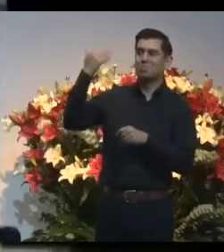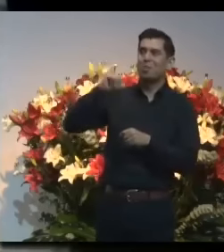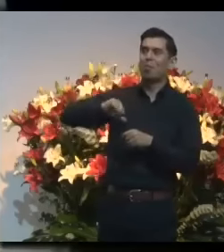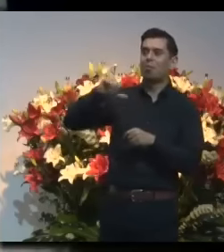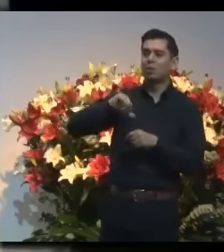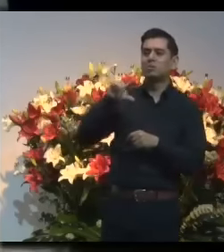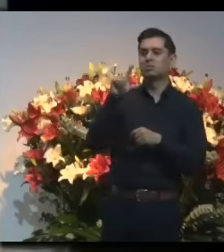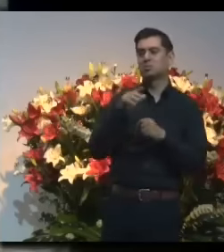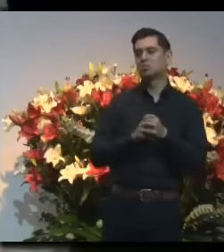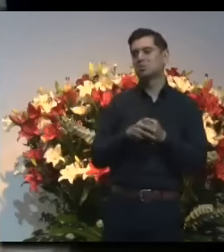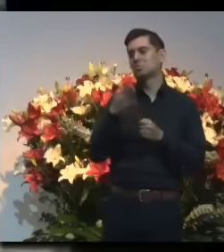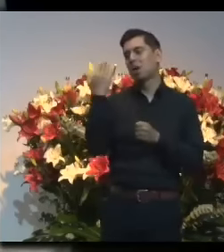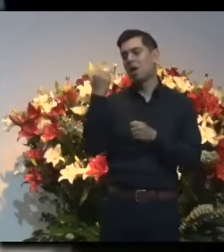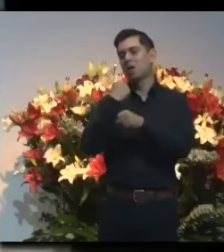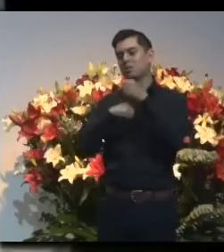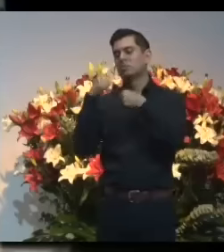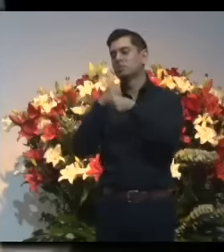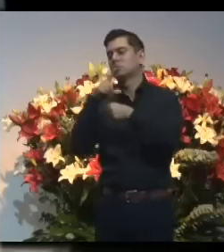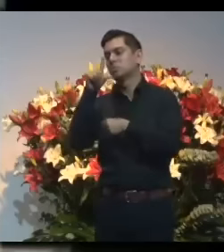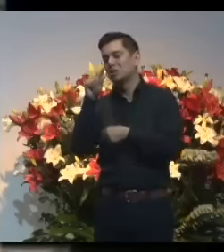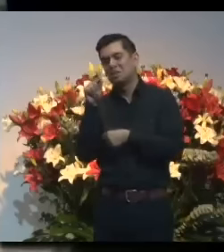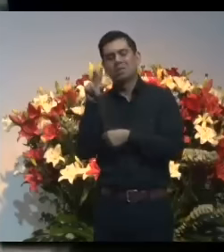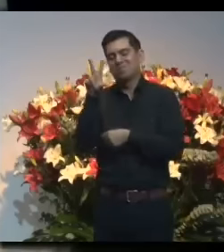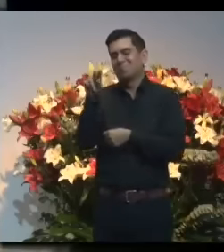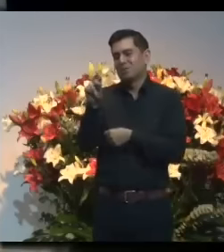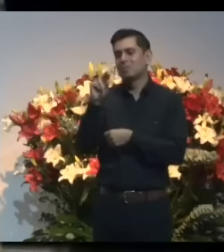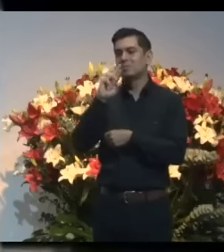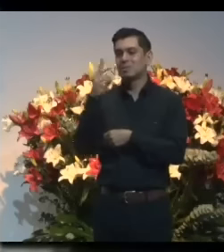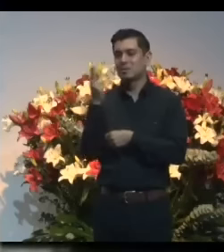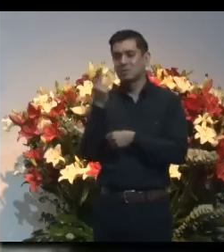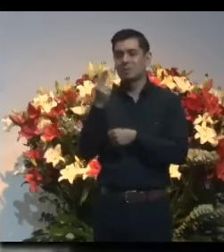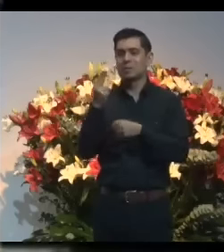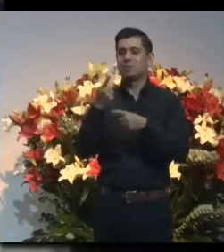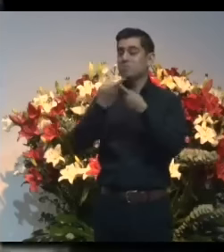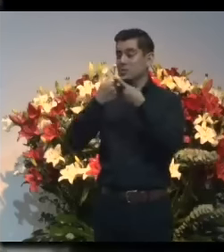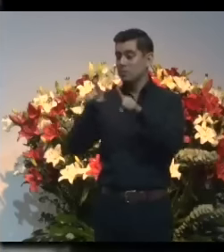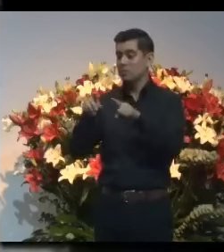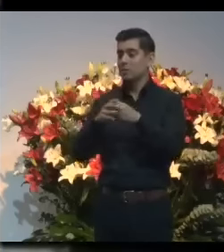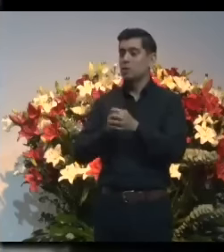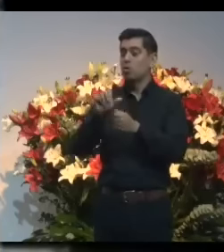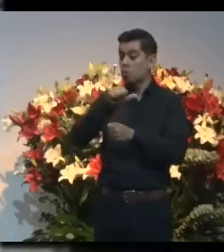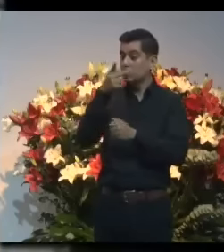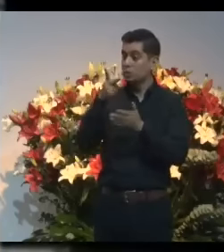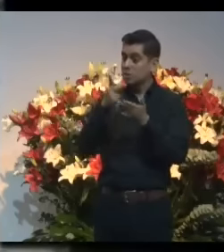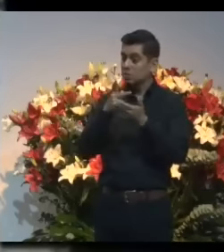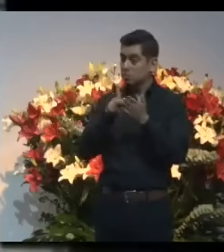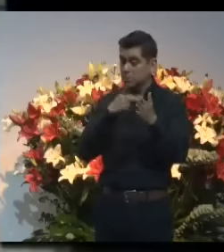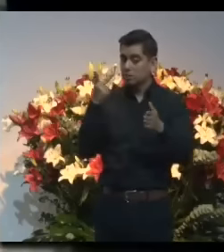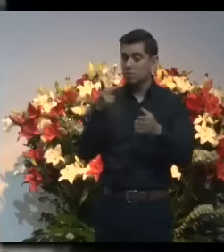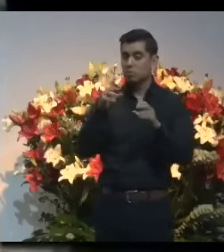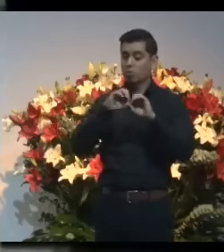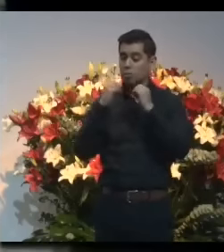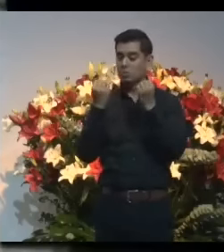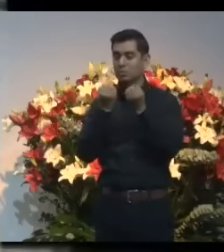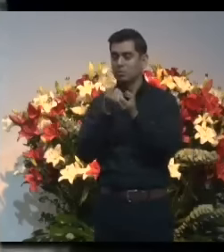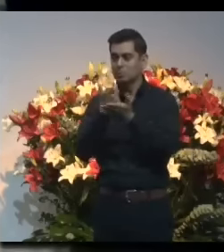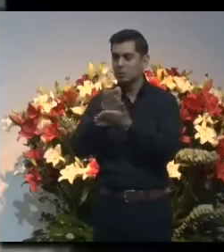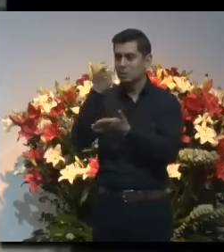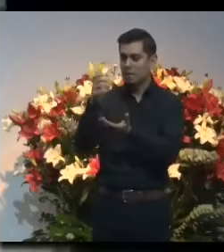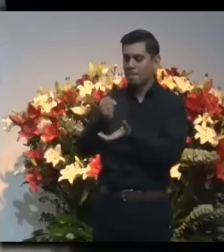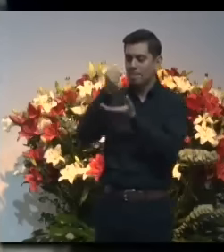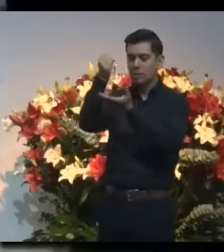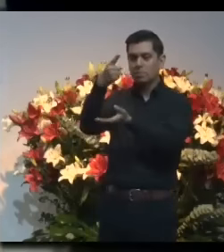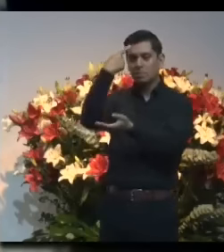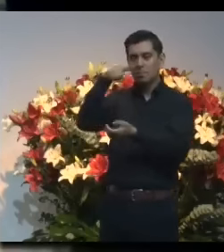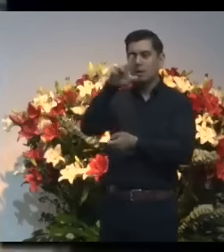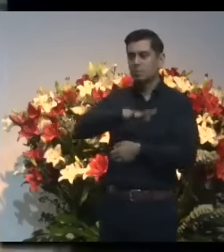mí inaceptable. Entonces, de ahí va a salir el dinero, de una reorganización del gasto público a dejar de perder y a dejar de invertir